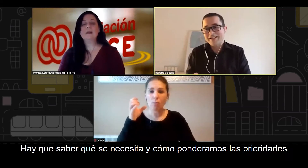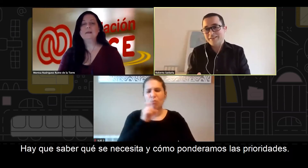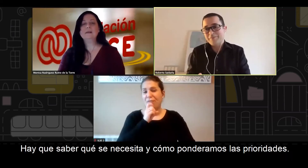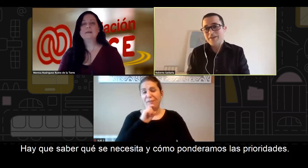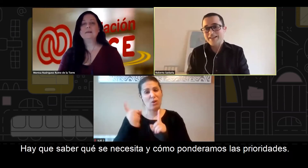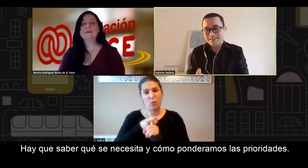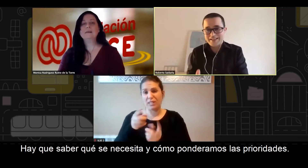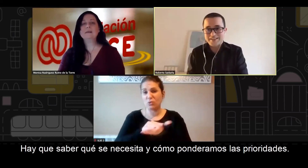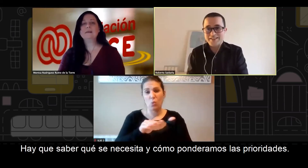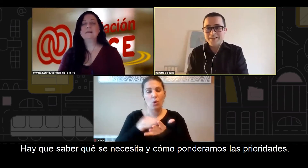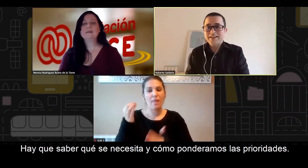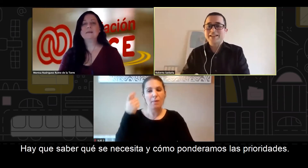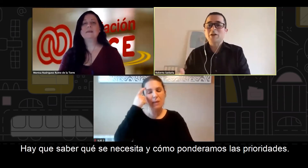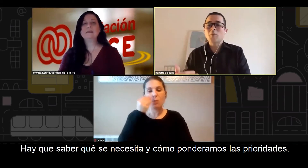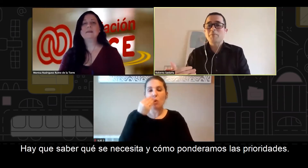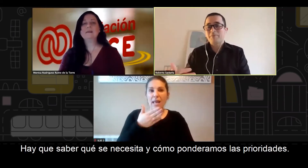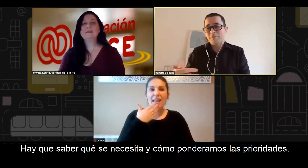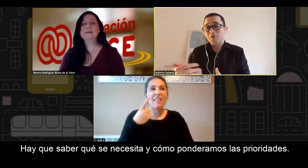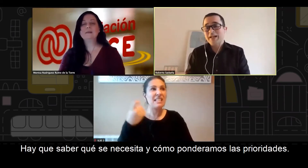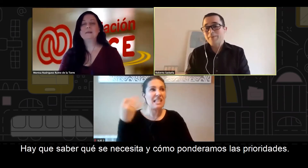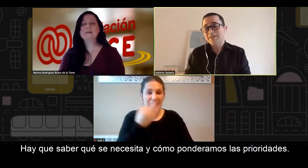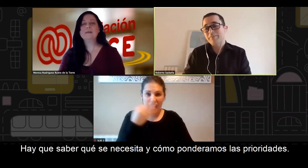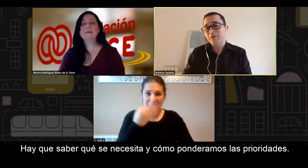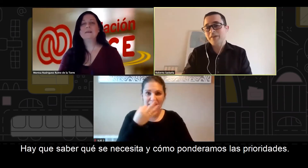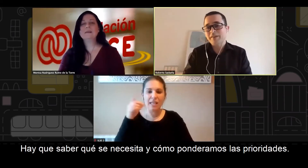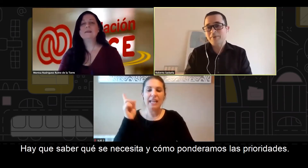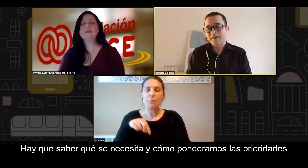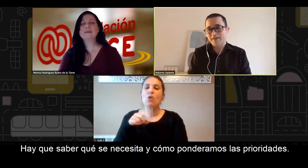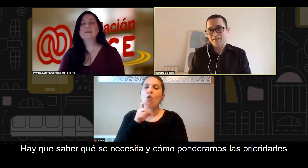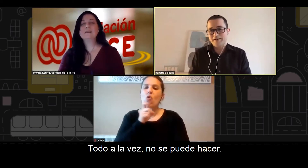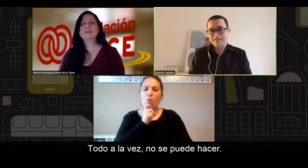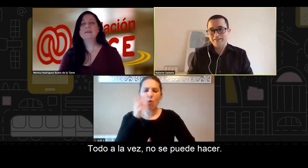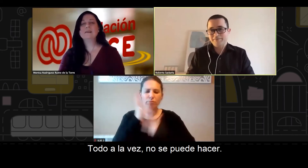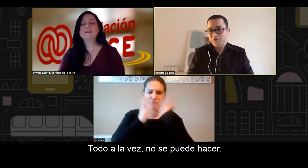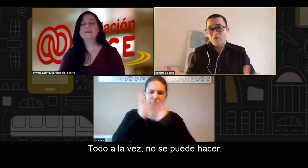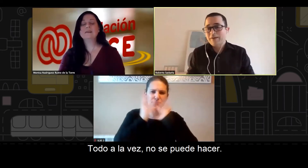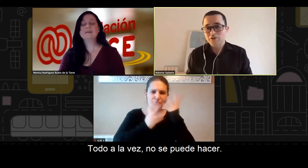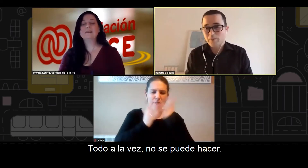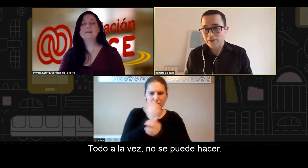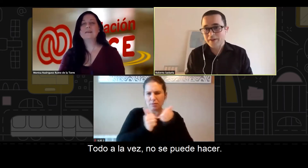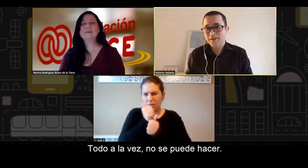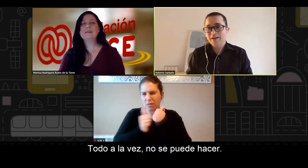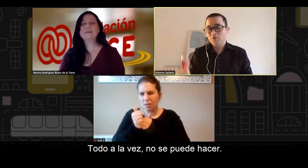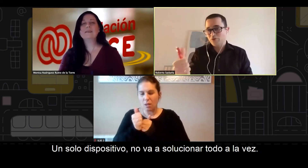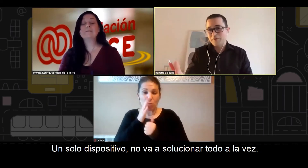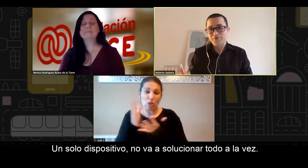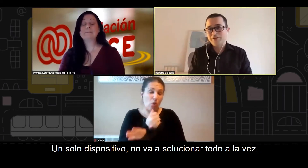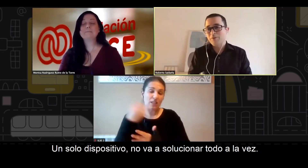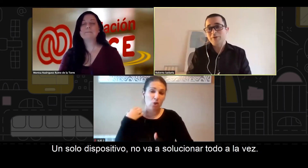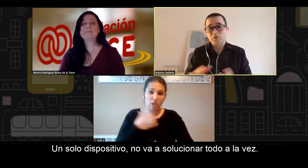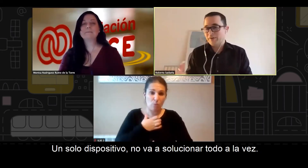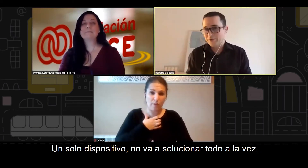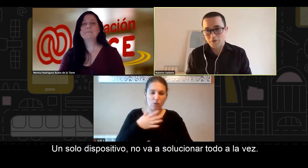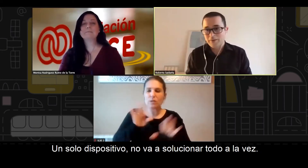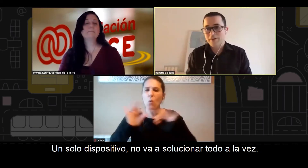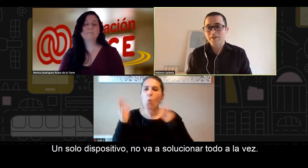saber muy bien qué se necesita y también cómo ponderamos esas prioridades para todo a la vez no se puede hacer, un solo dispositivo no va a